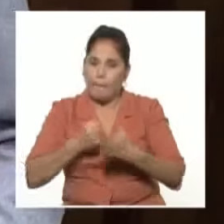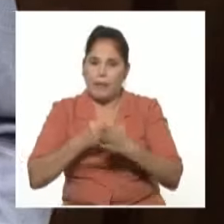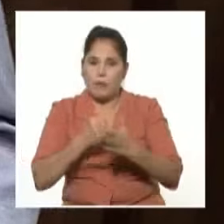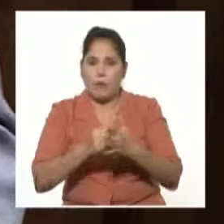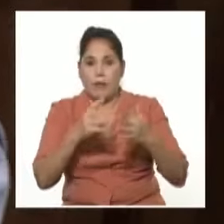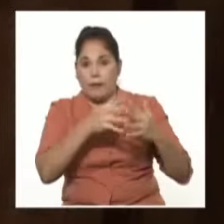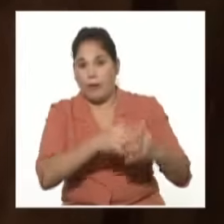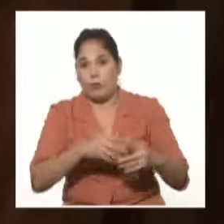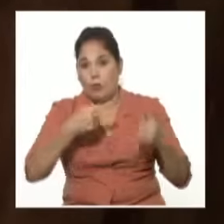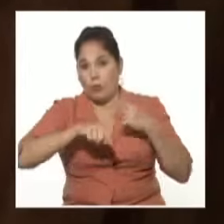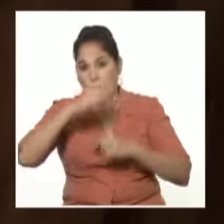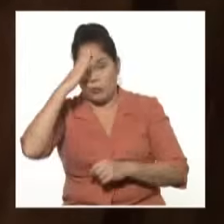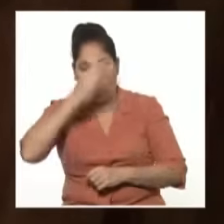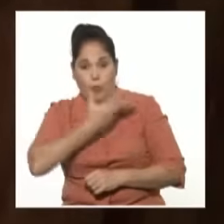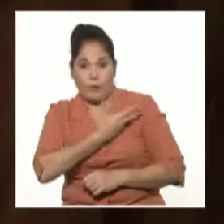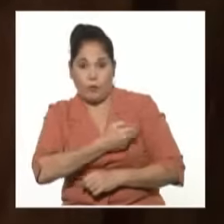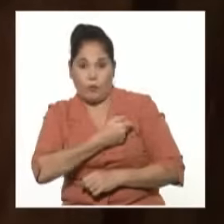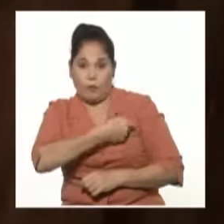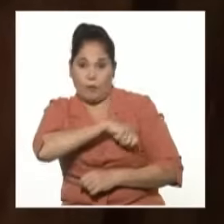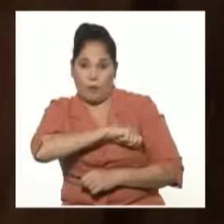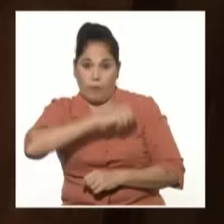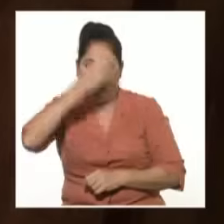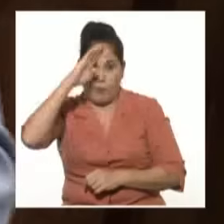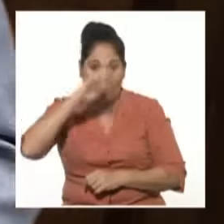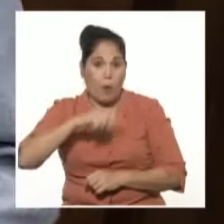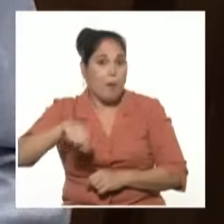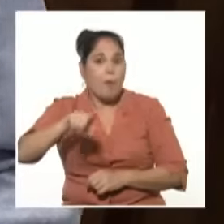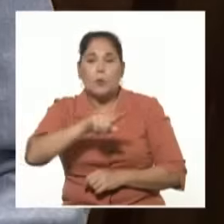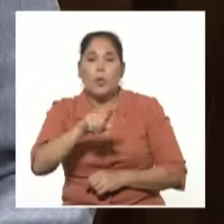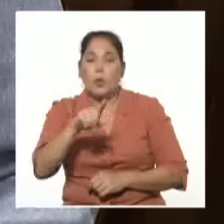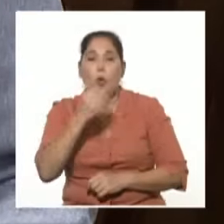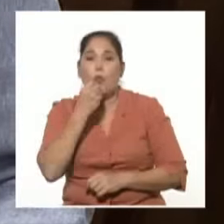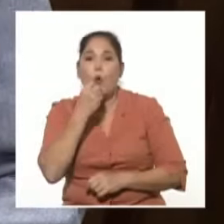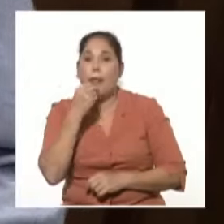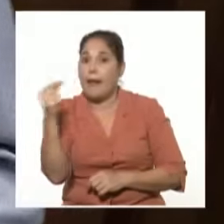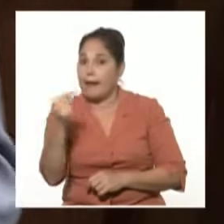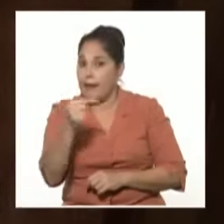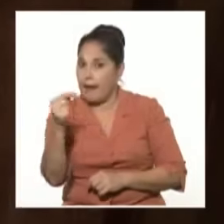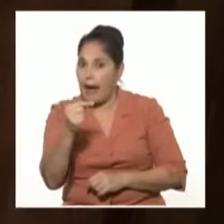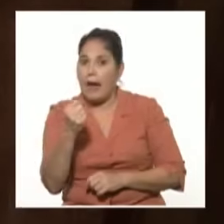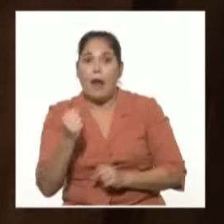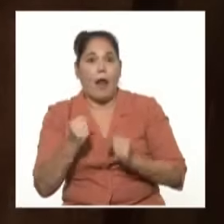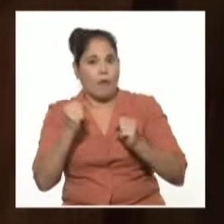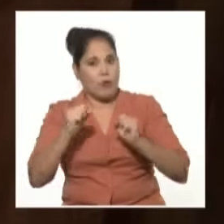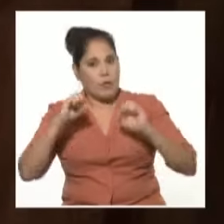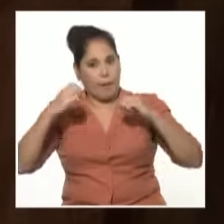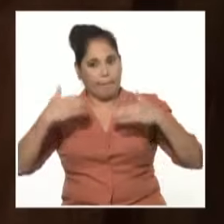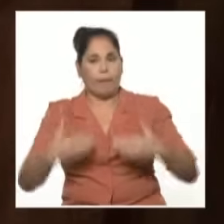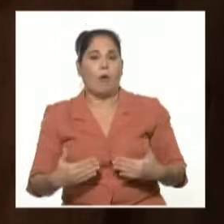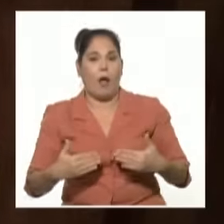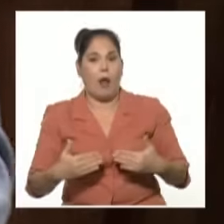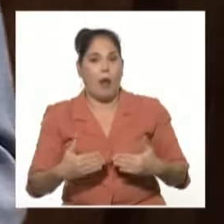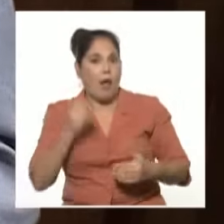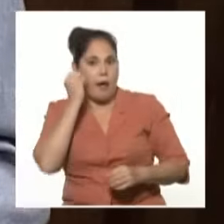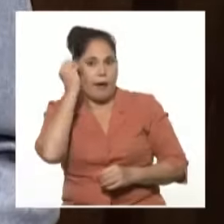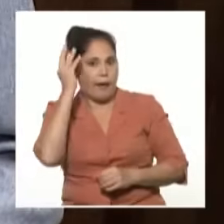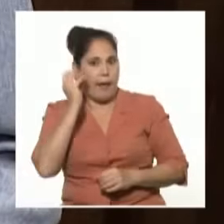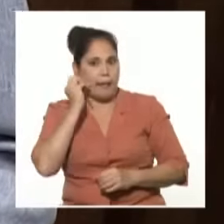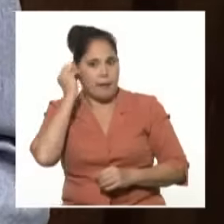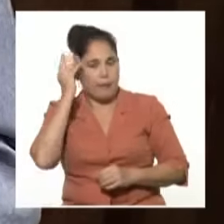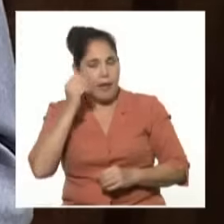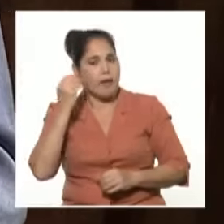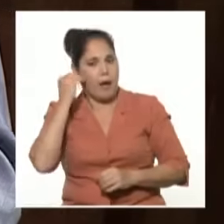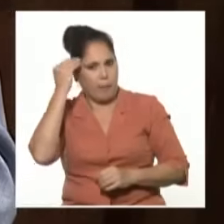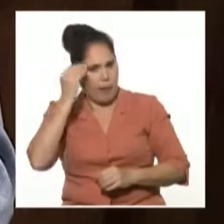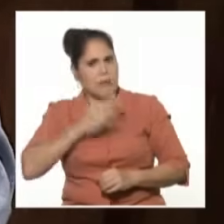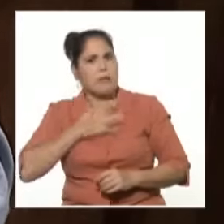externas que sufre nuestro pueblo, pero nadie puede negar tampoco la fuerza moral, la creatividad y la capacidad